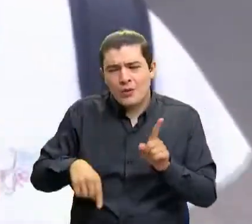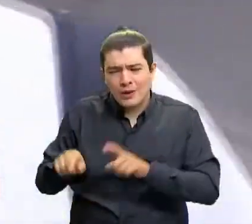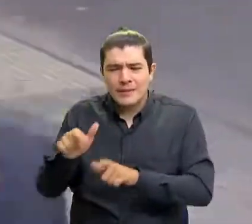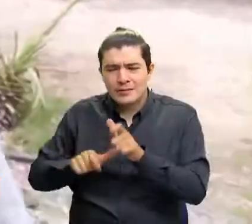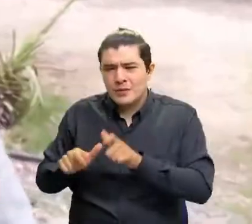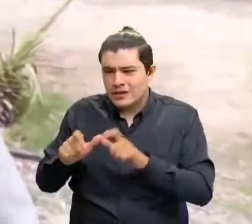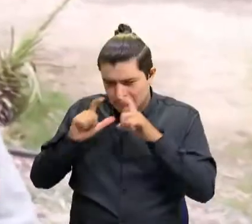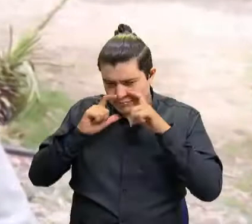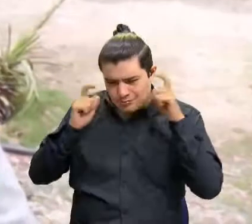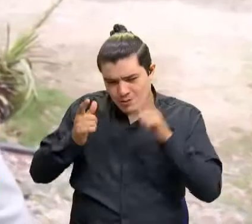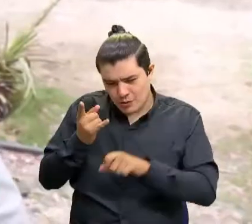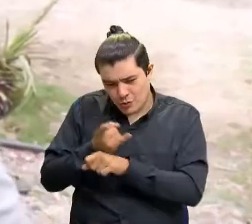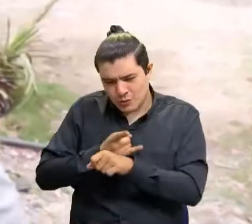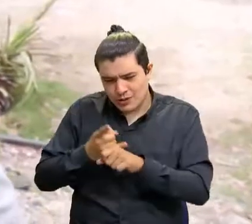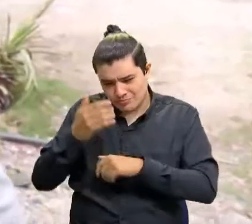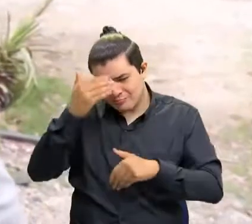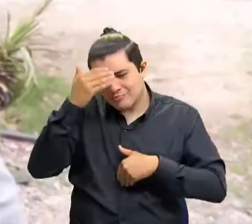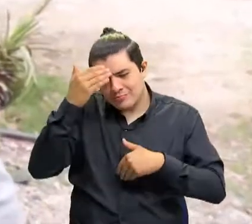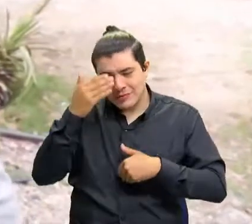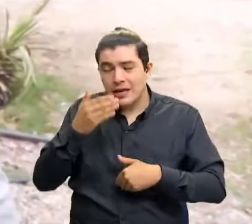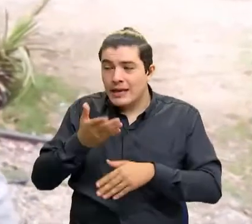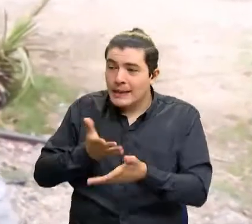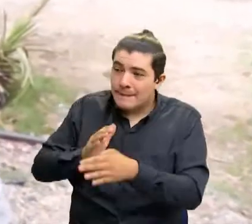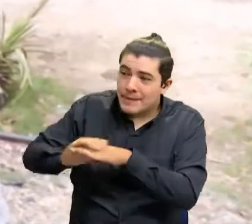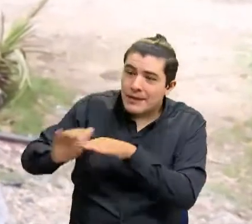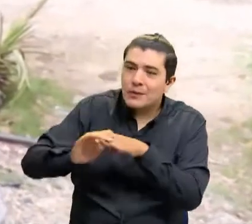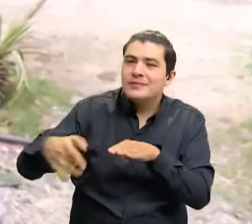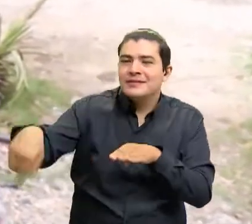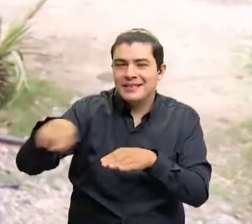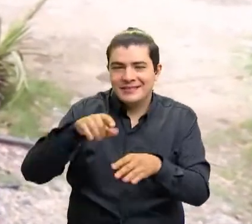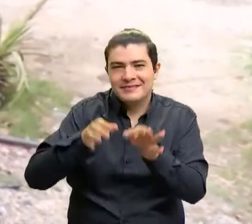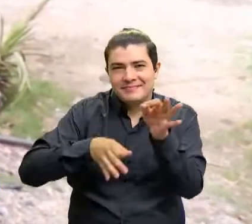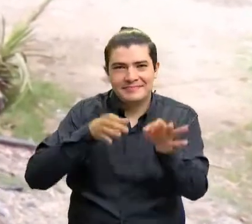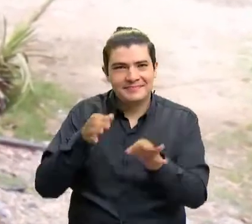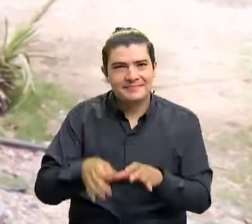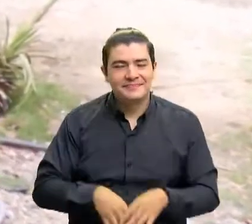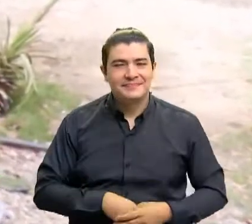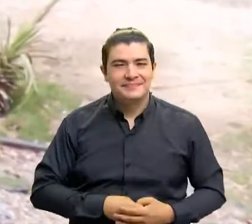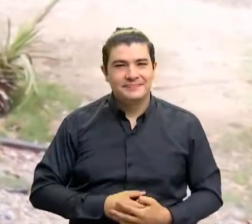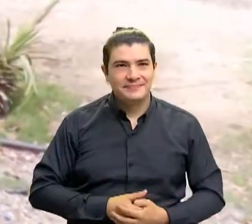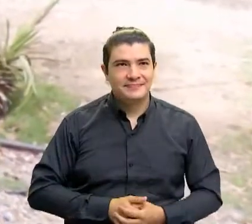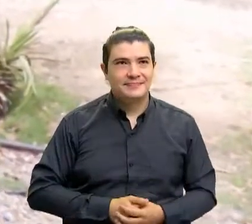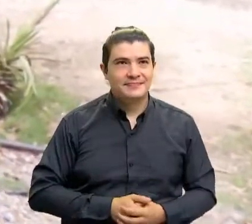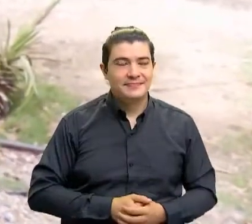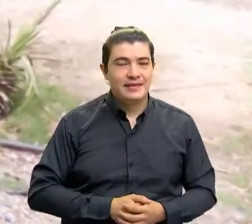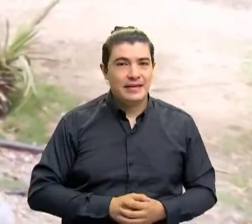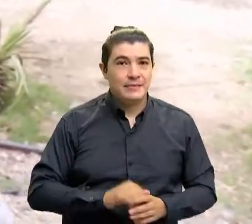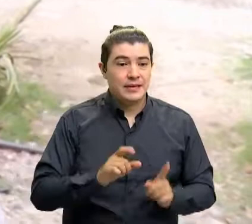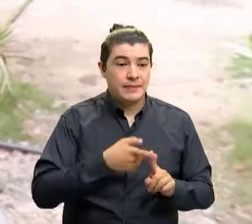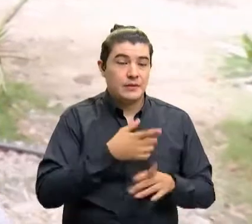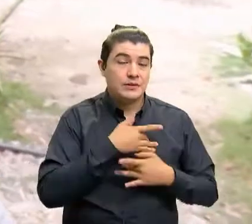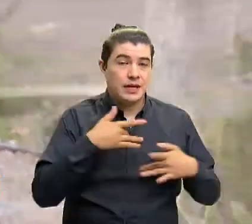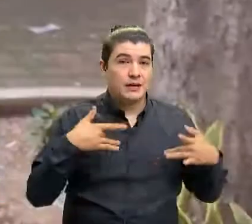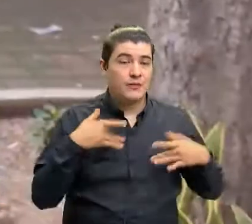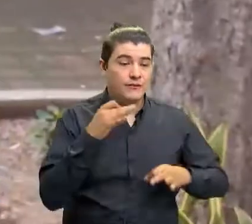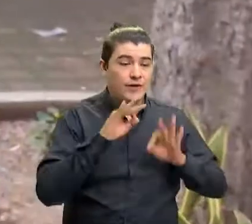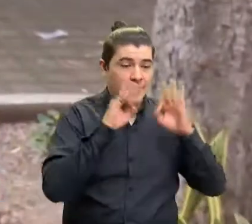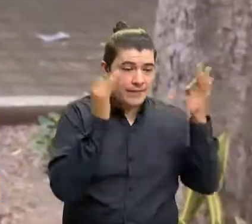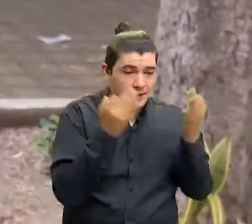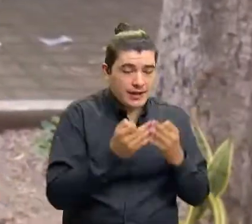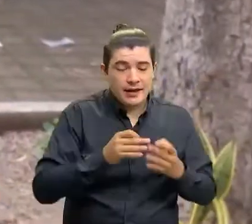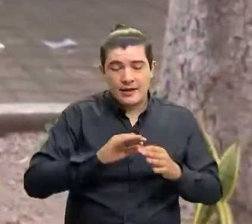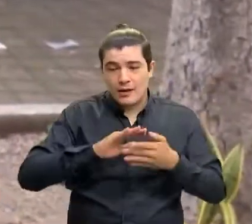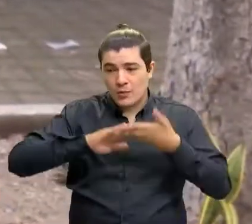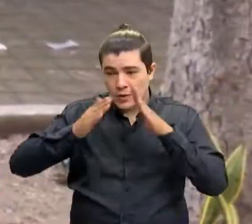y eso es todo primero por la salud de públicos la salud de toda nuestra familia y toda la comunidad y usar bien y tapabocas reyna